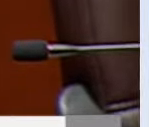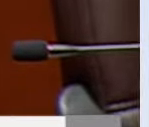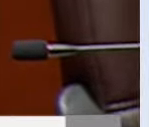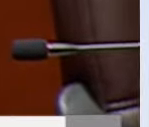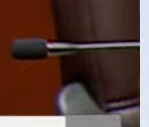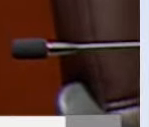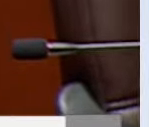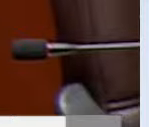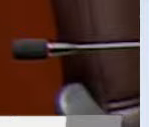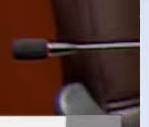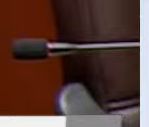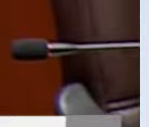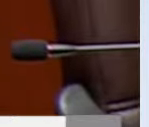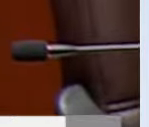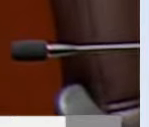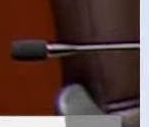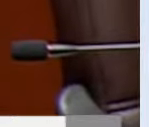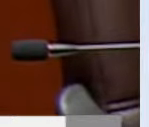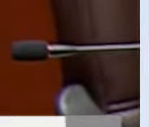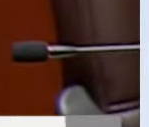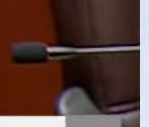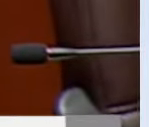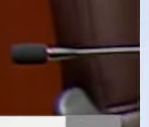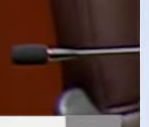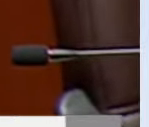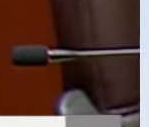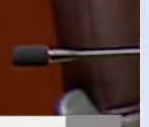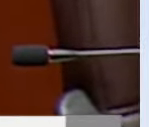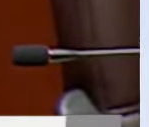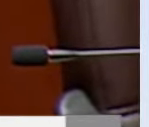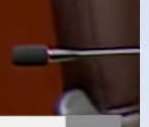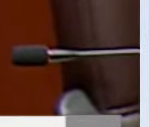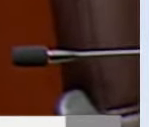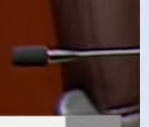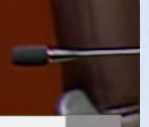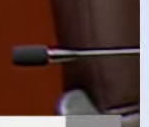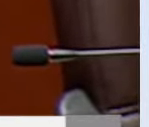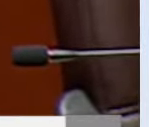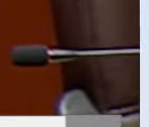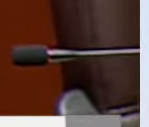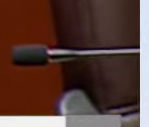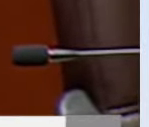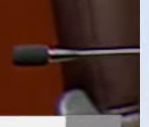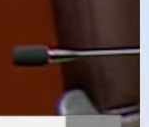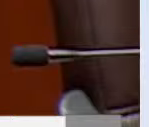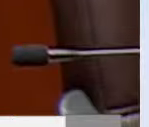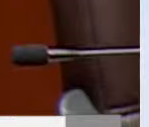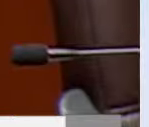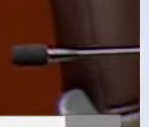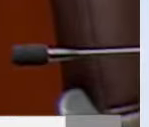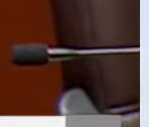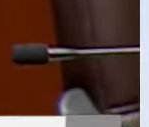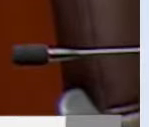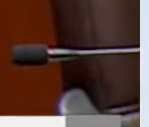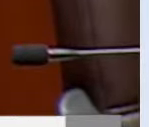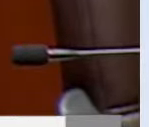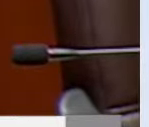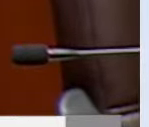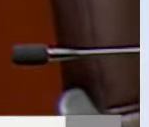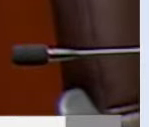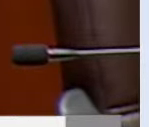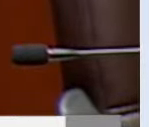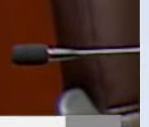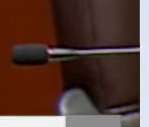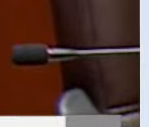por cada 500 habitantes. En conclusión, pido tomar acciones, señores, que sean concretas para abordar que